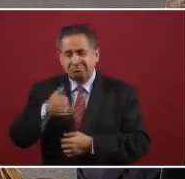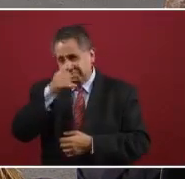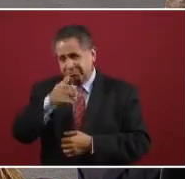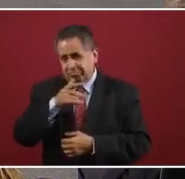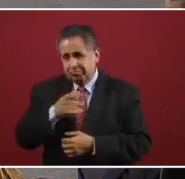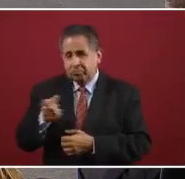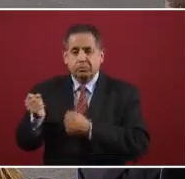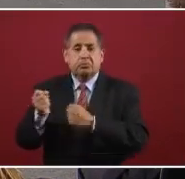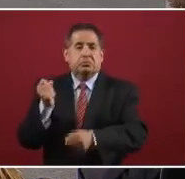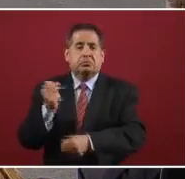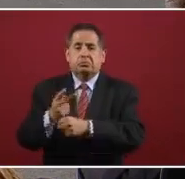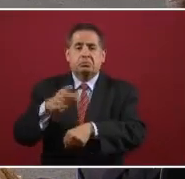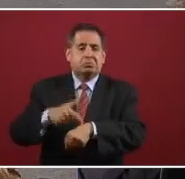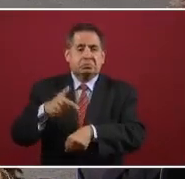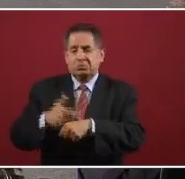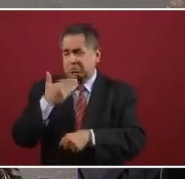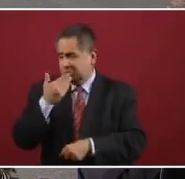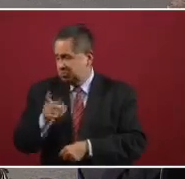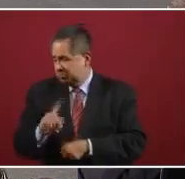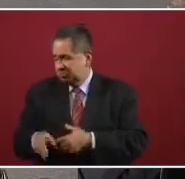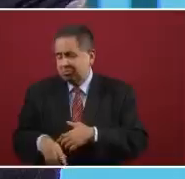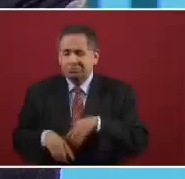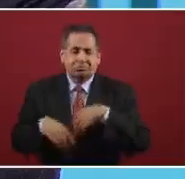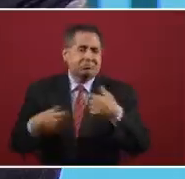no llegaban a tiempo,